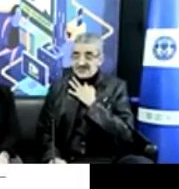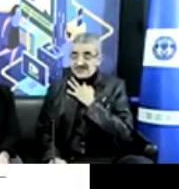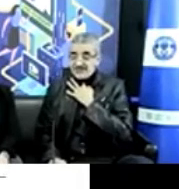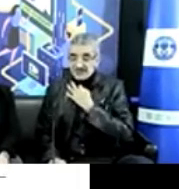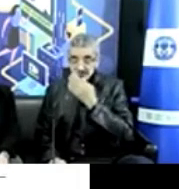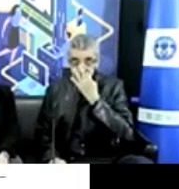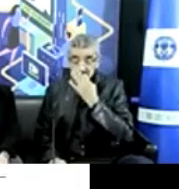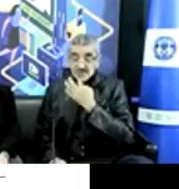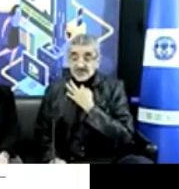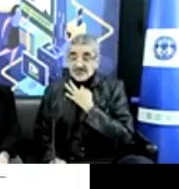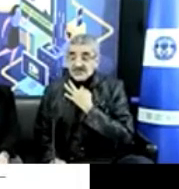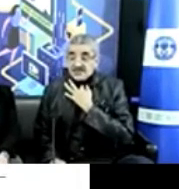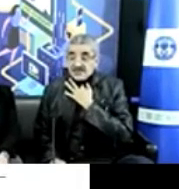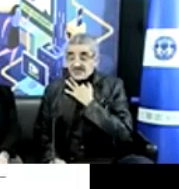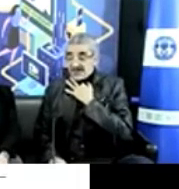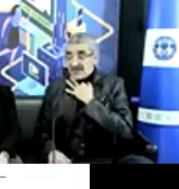También